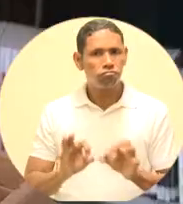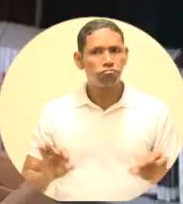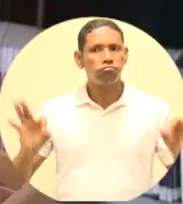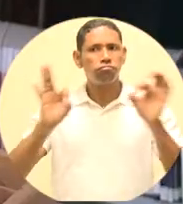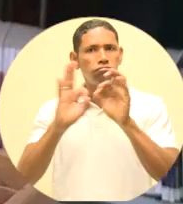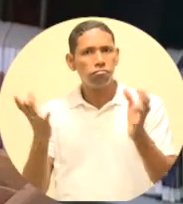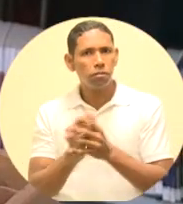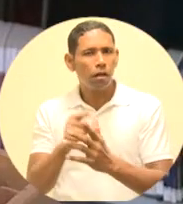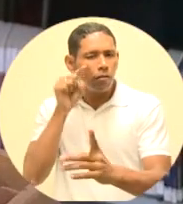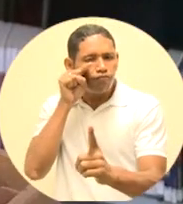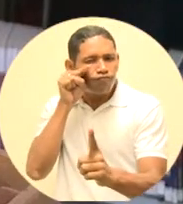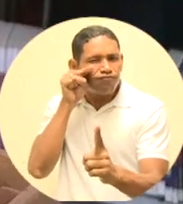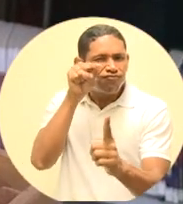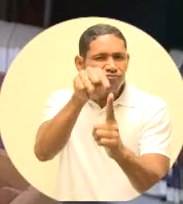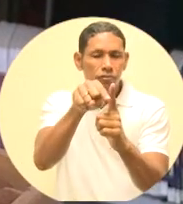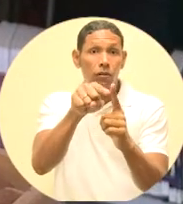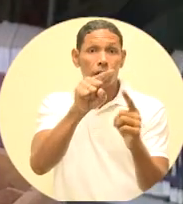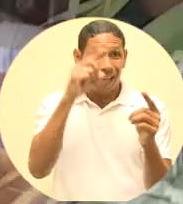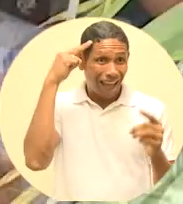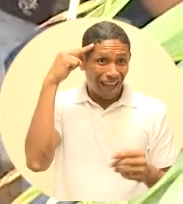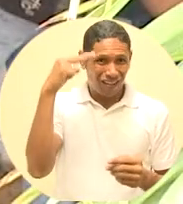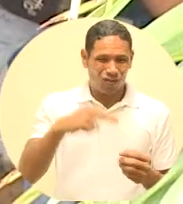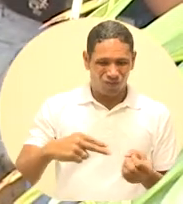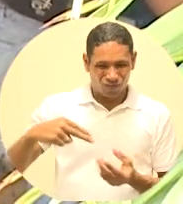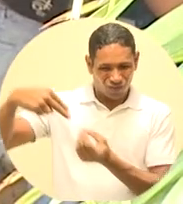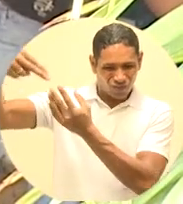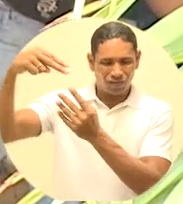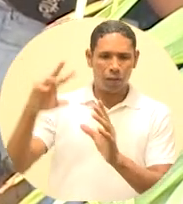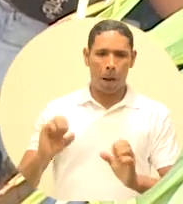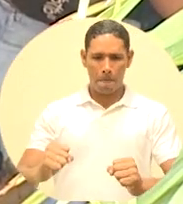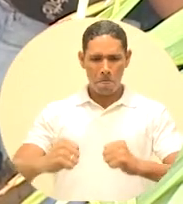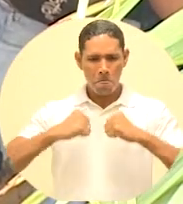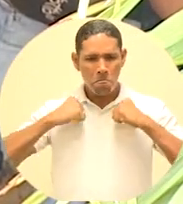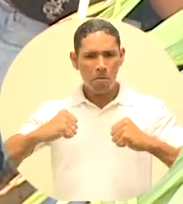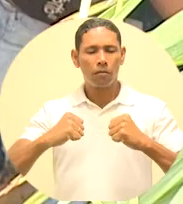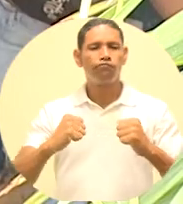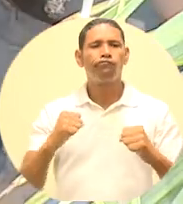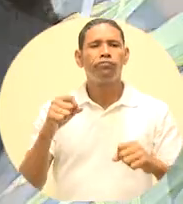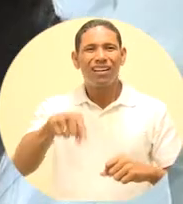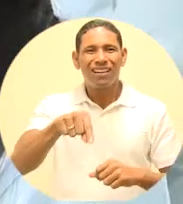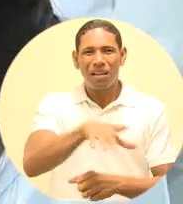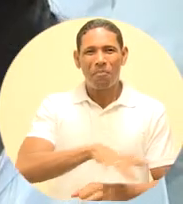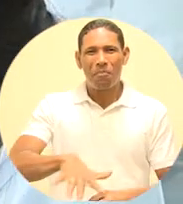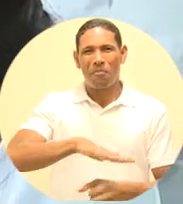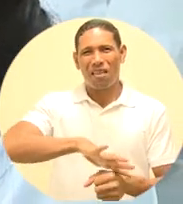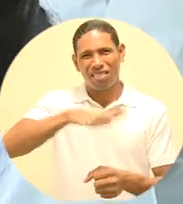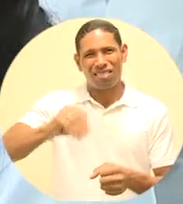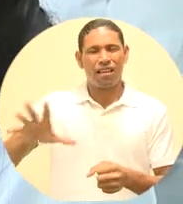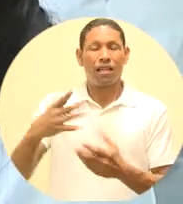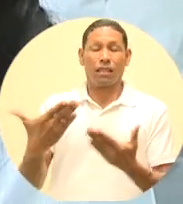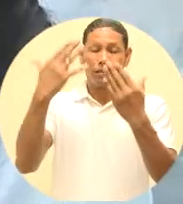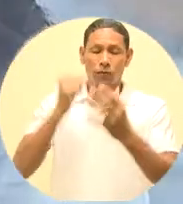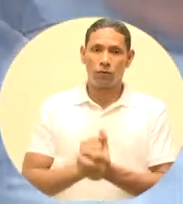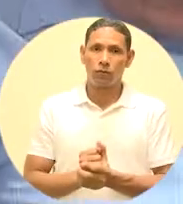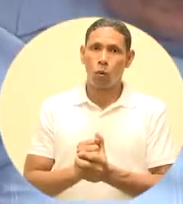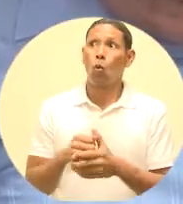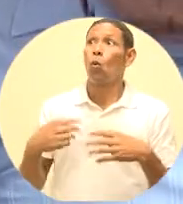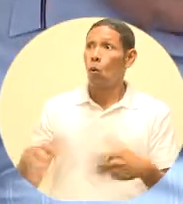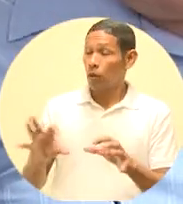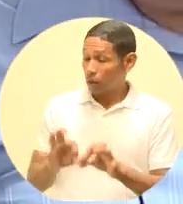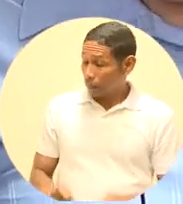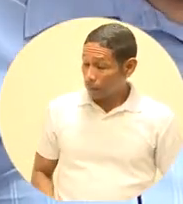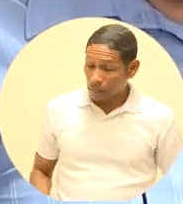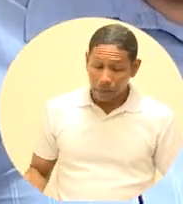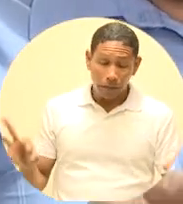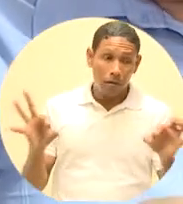alianza interinstitucional que tiene como objetivo fortalecer la educación superior que se brinda a los jóvenes del departamento. Importante